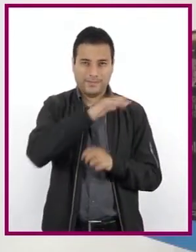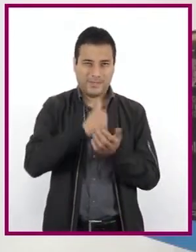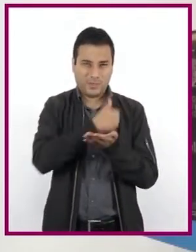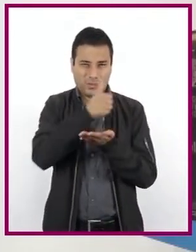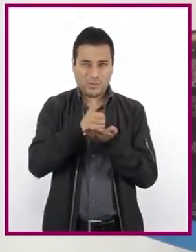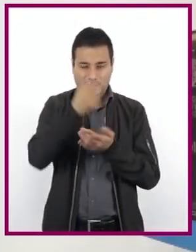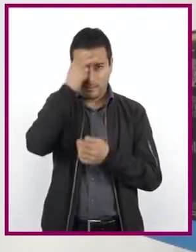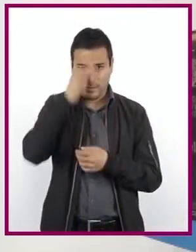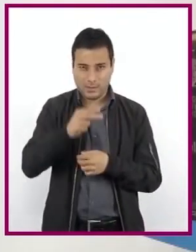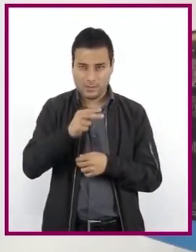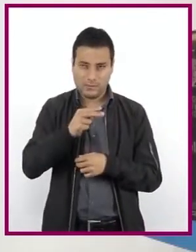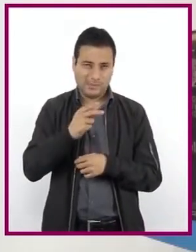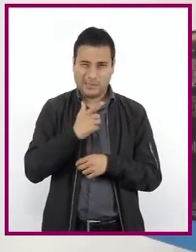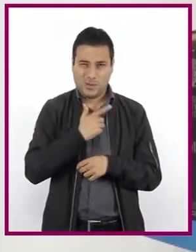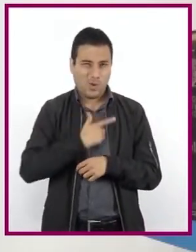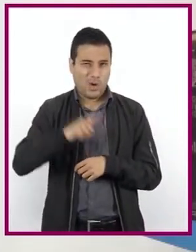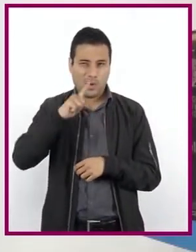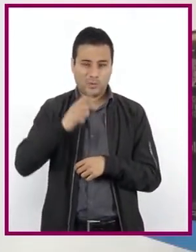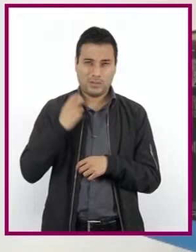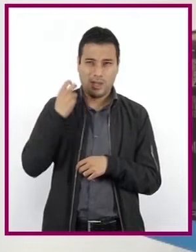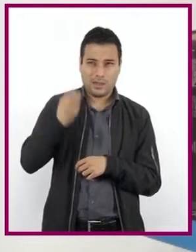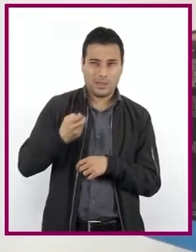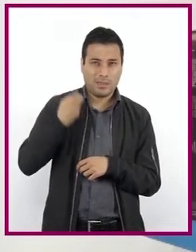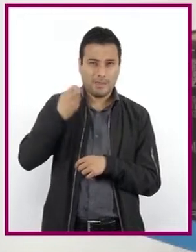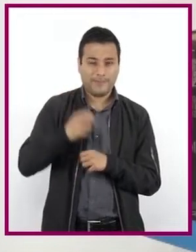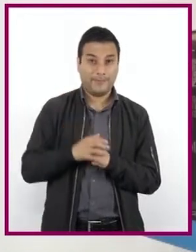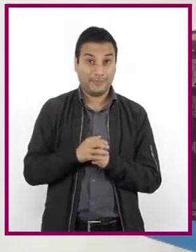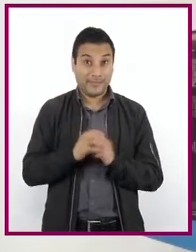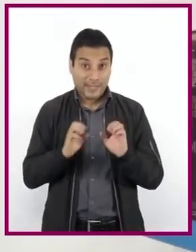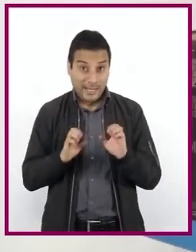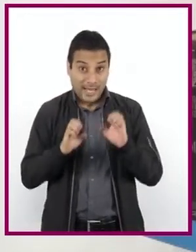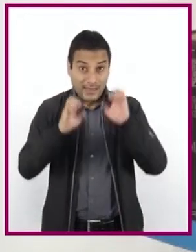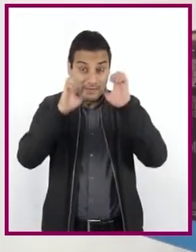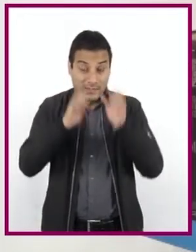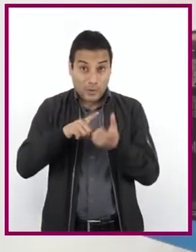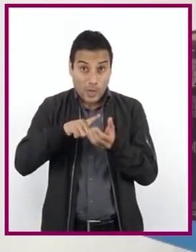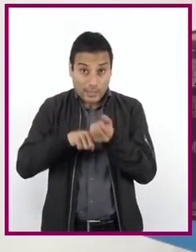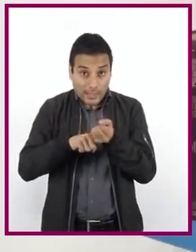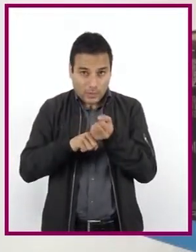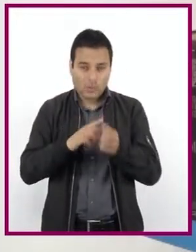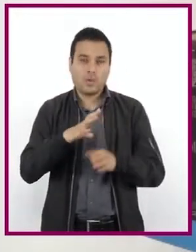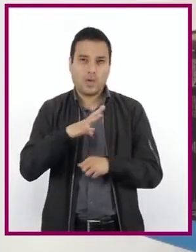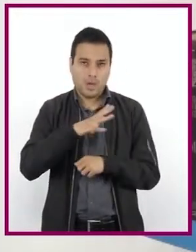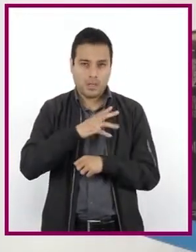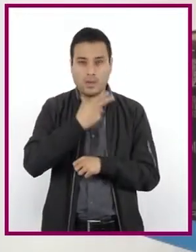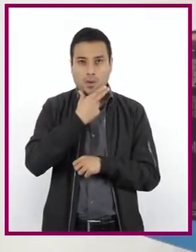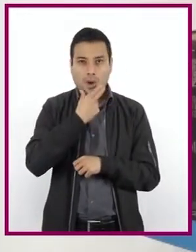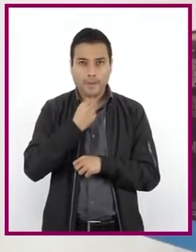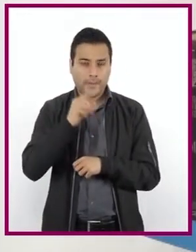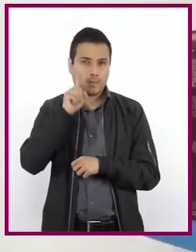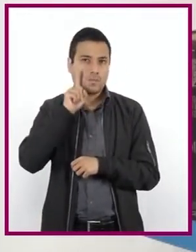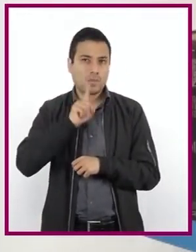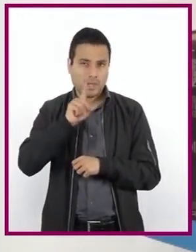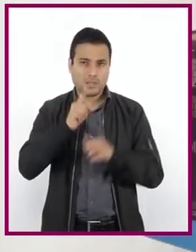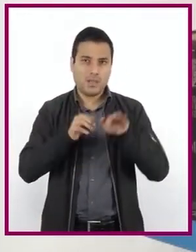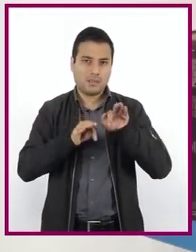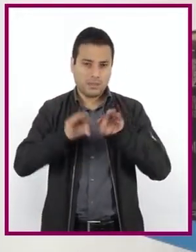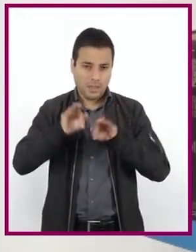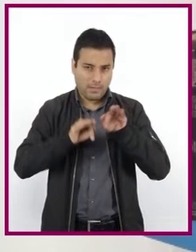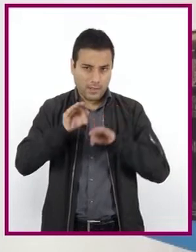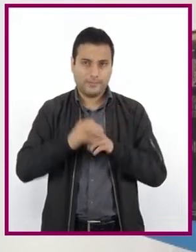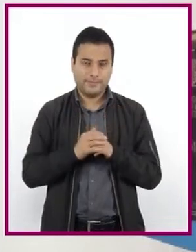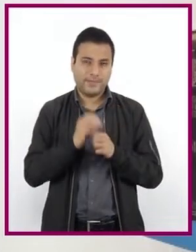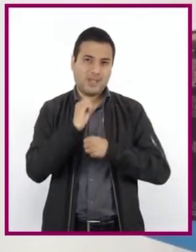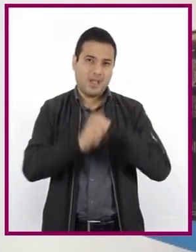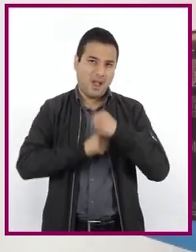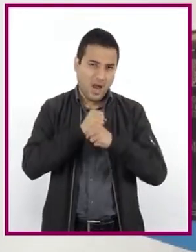México, ya que al interior de un mismo edificio convivían hombres y mujeres de diferentes